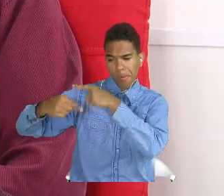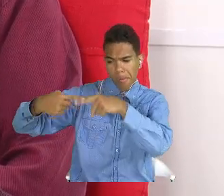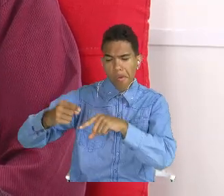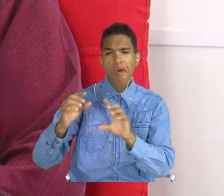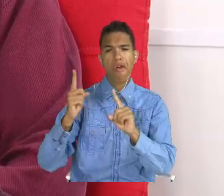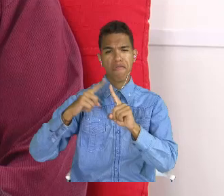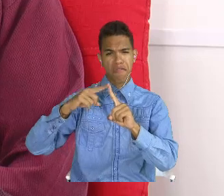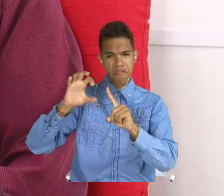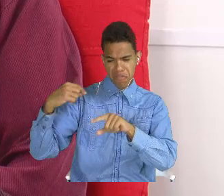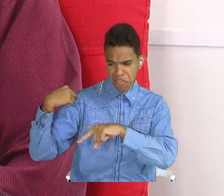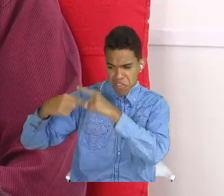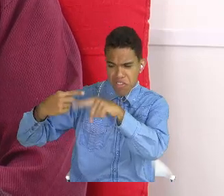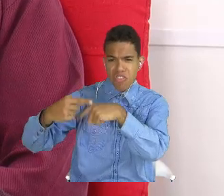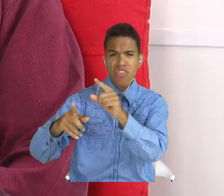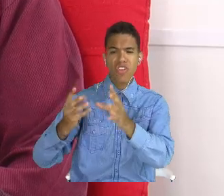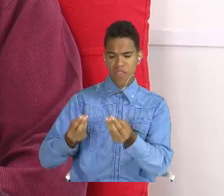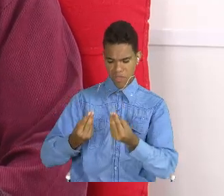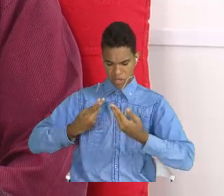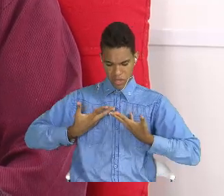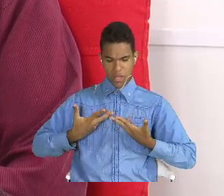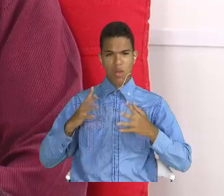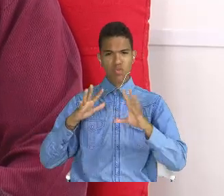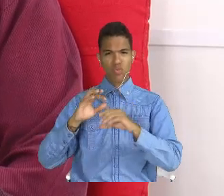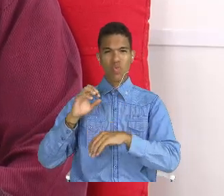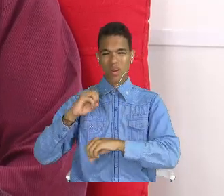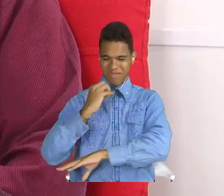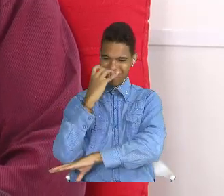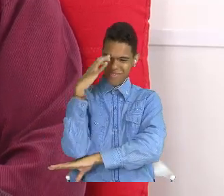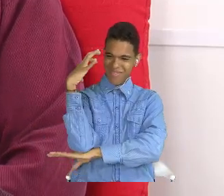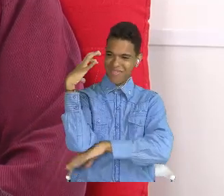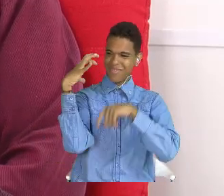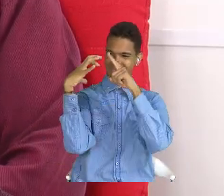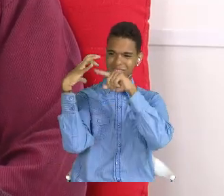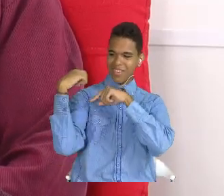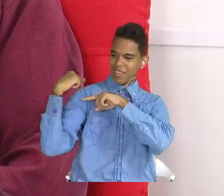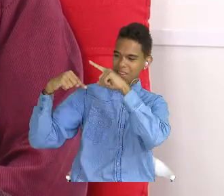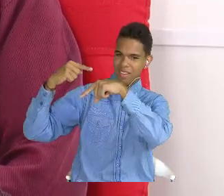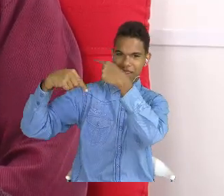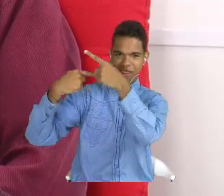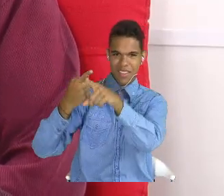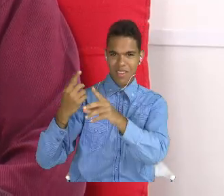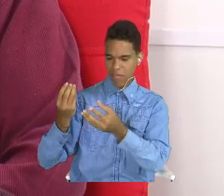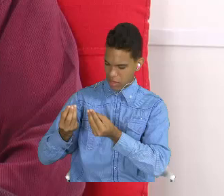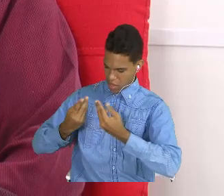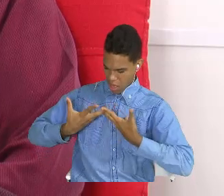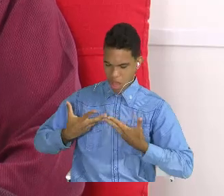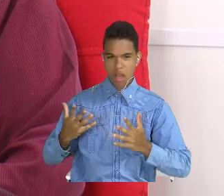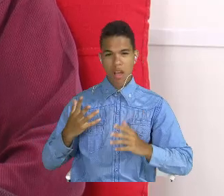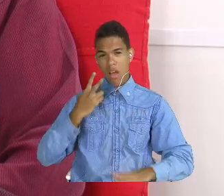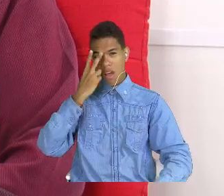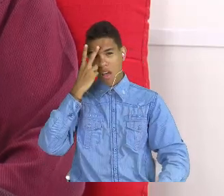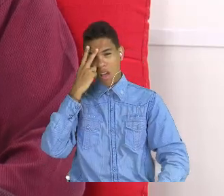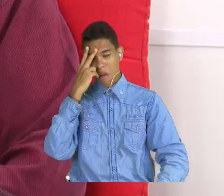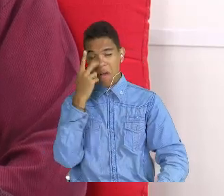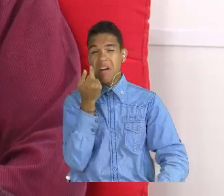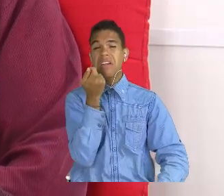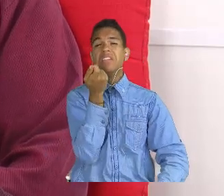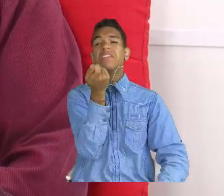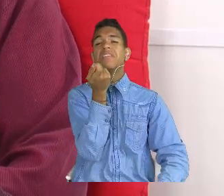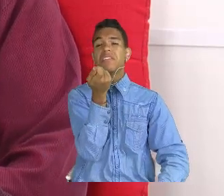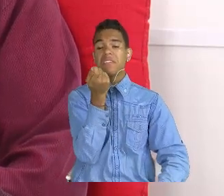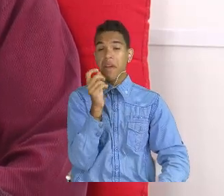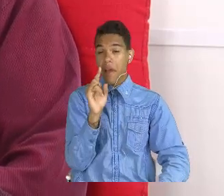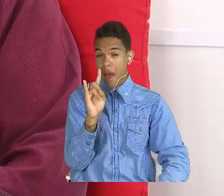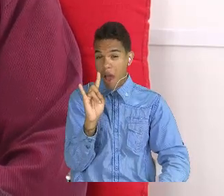todo eso está dentro del árbol genético de una persona. Y obviamente esa persona se hace más susceptible e incluso